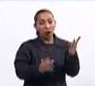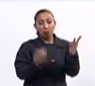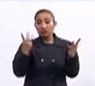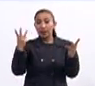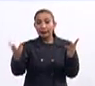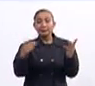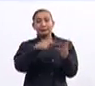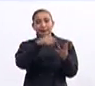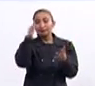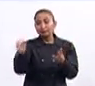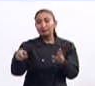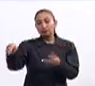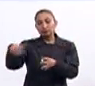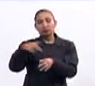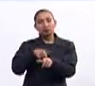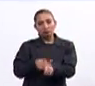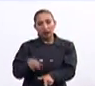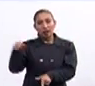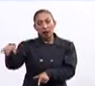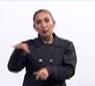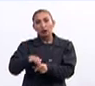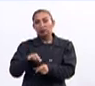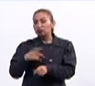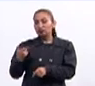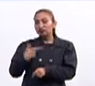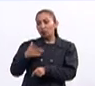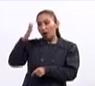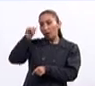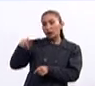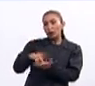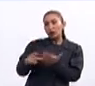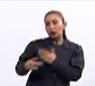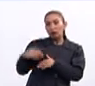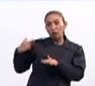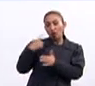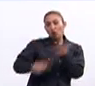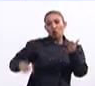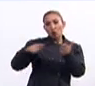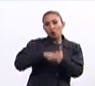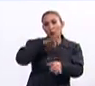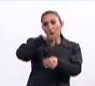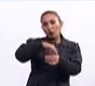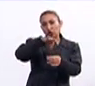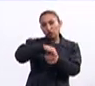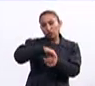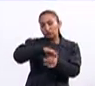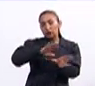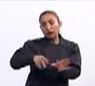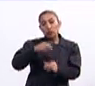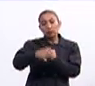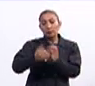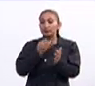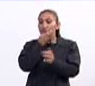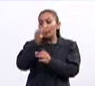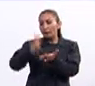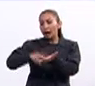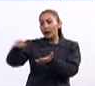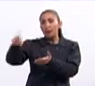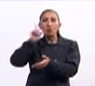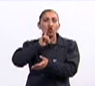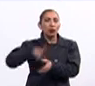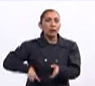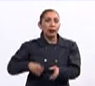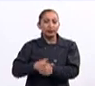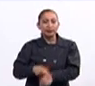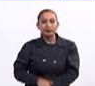4-3 a favor de confirmar y votaron en contra el proyecto que proponía la nulidad de la elección y finalmente se declaró válida la